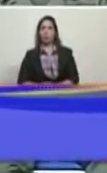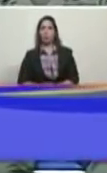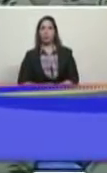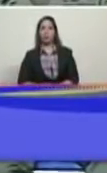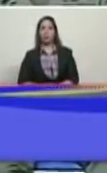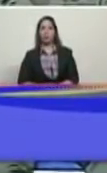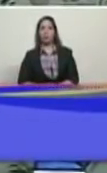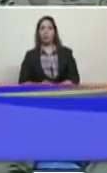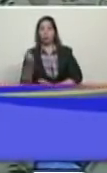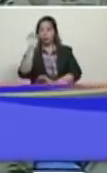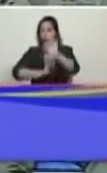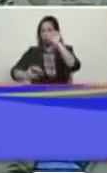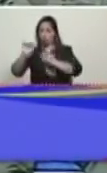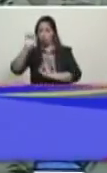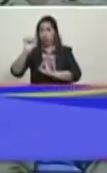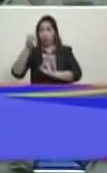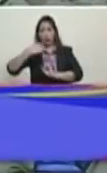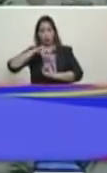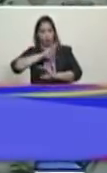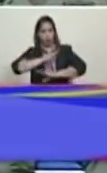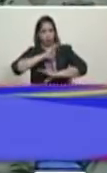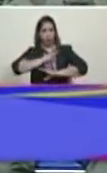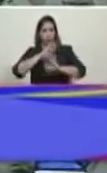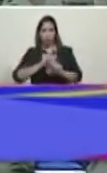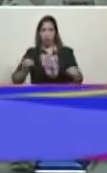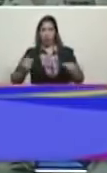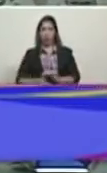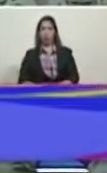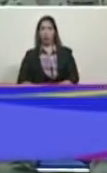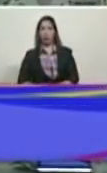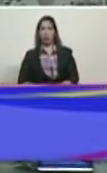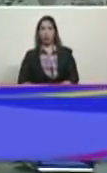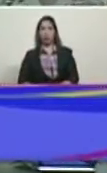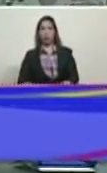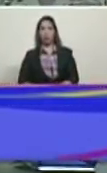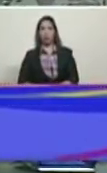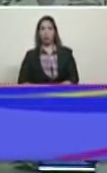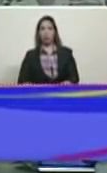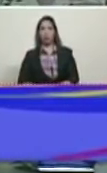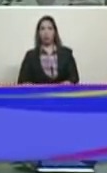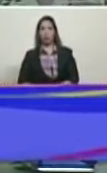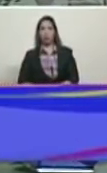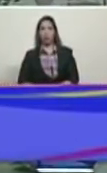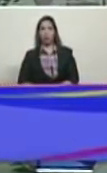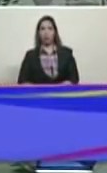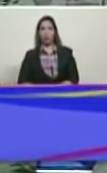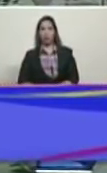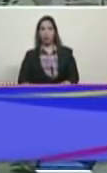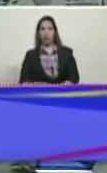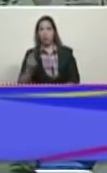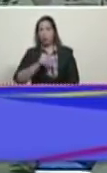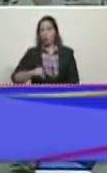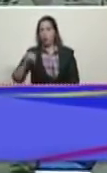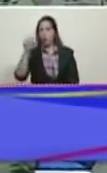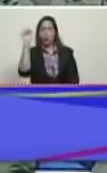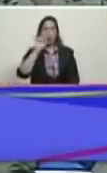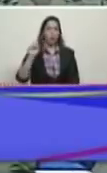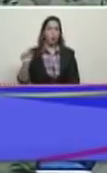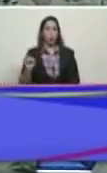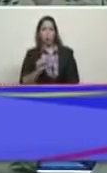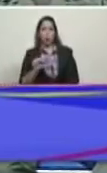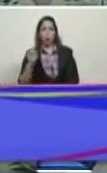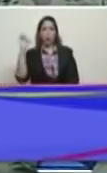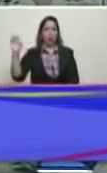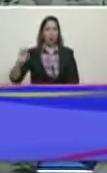para defender nuestro territorio, cada palmo de él, en el norte, en el sur, en el este, en el oeste.